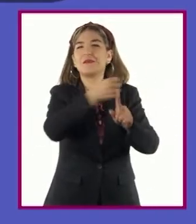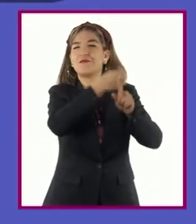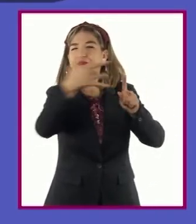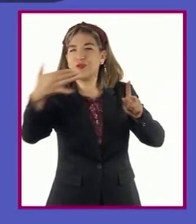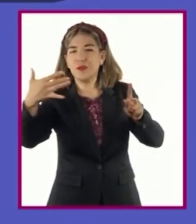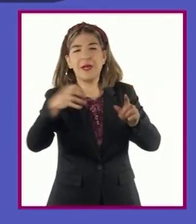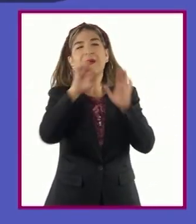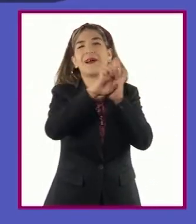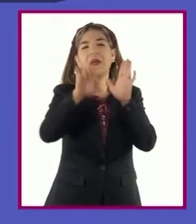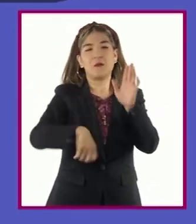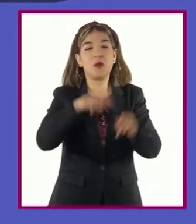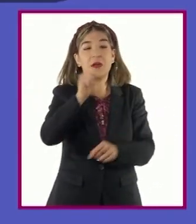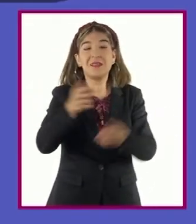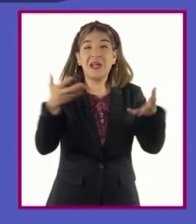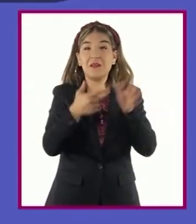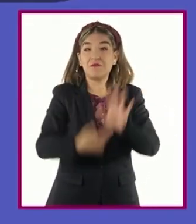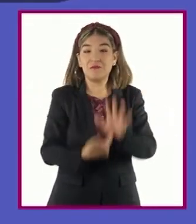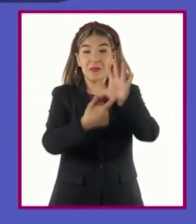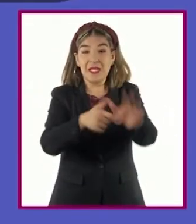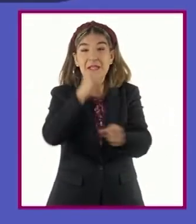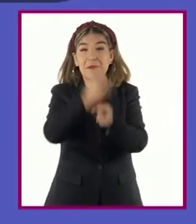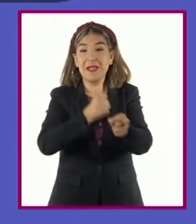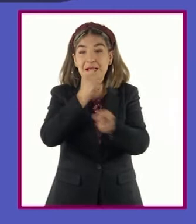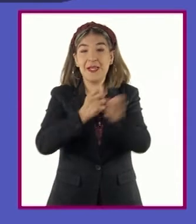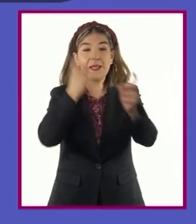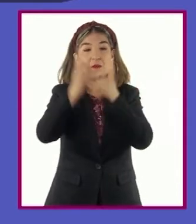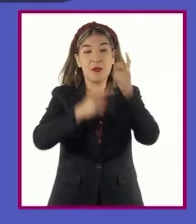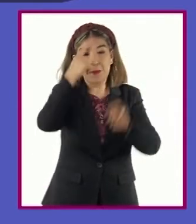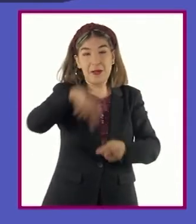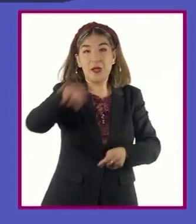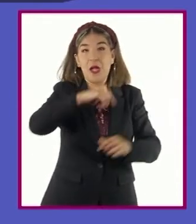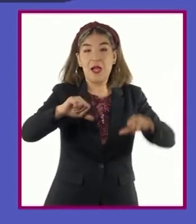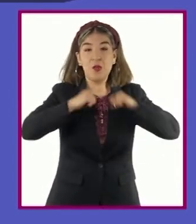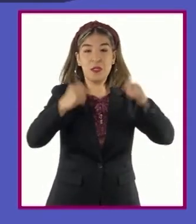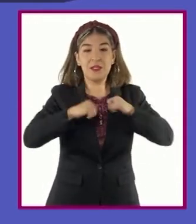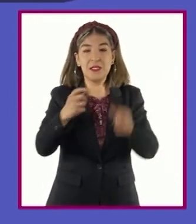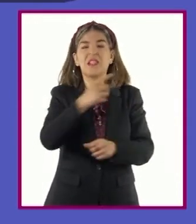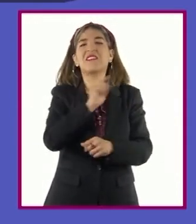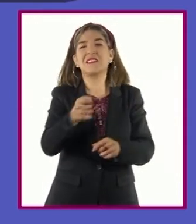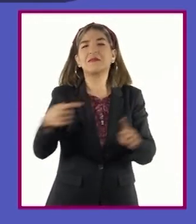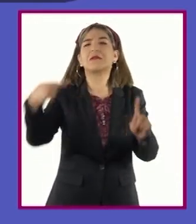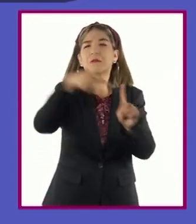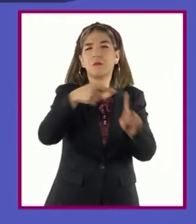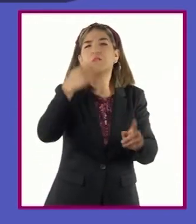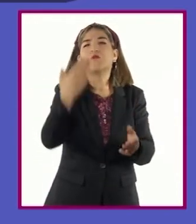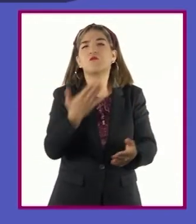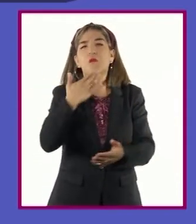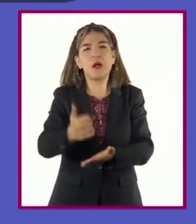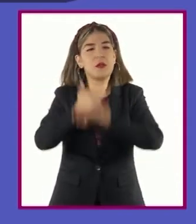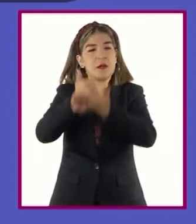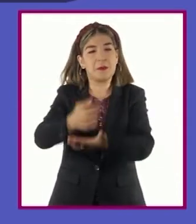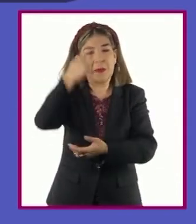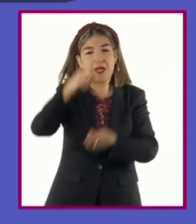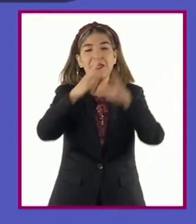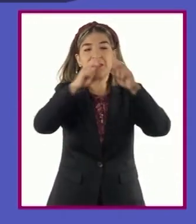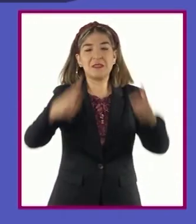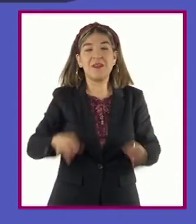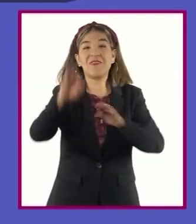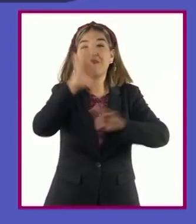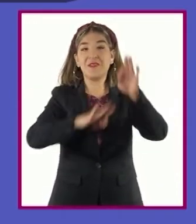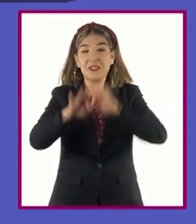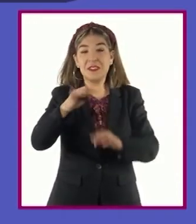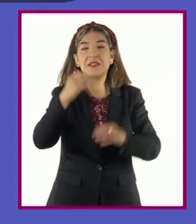ha demostrado que practicar deporte en la etapa de la adolescencia repercute favorablemente en el desarrollo físico